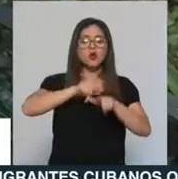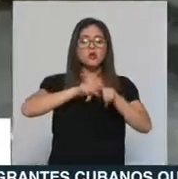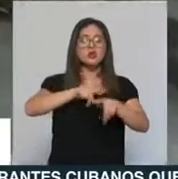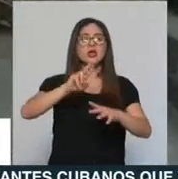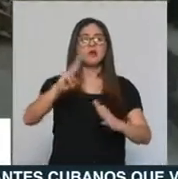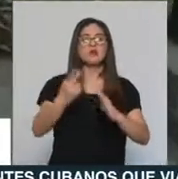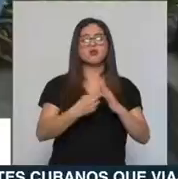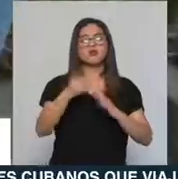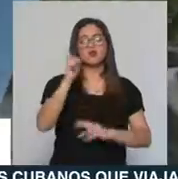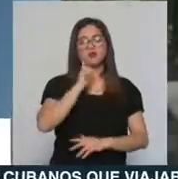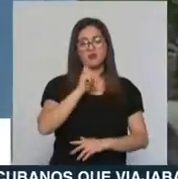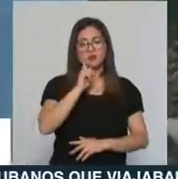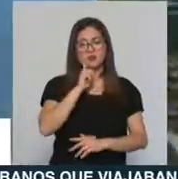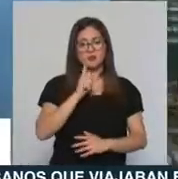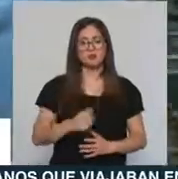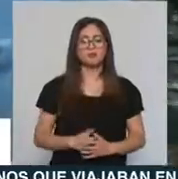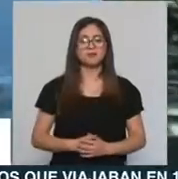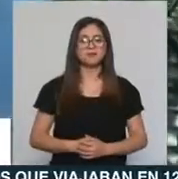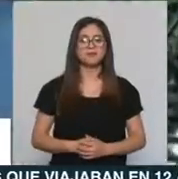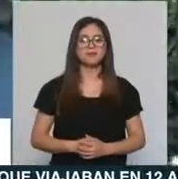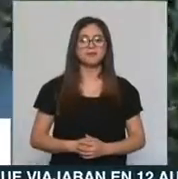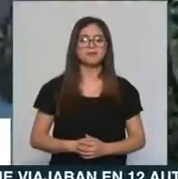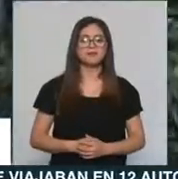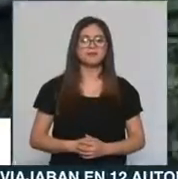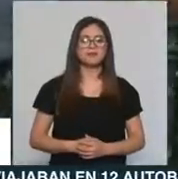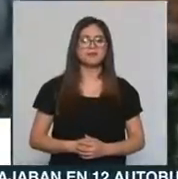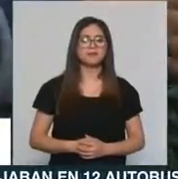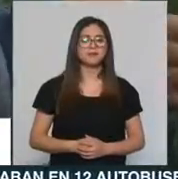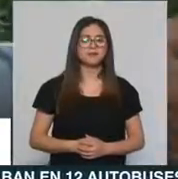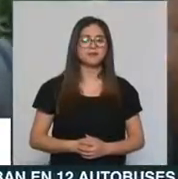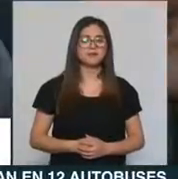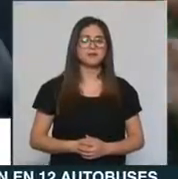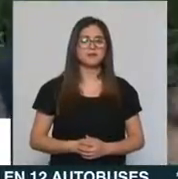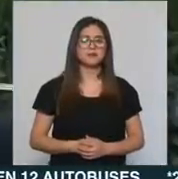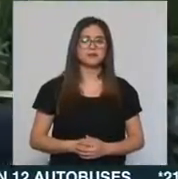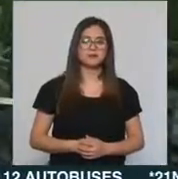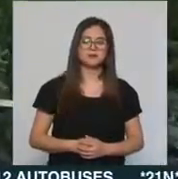feminicidios. Con imágenes de Jesús Arias, Gloria López, 21 Noticias.